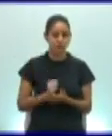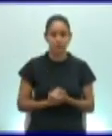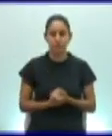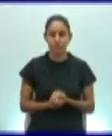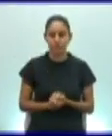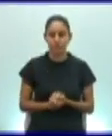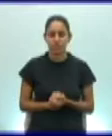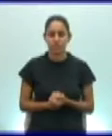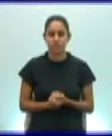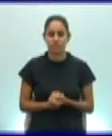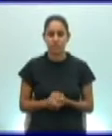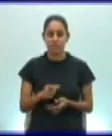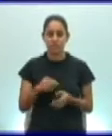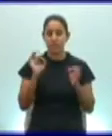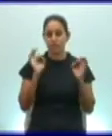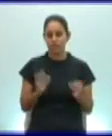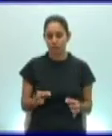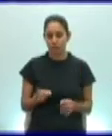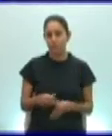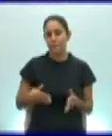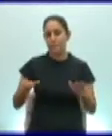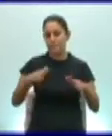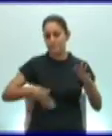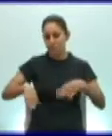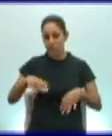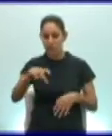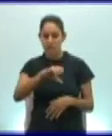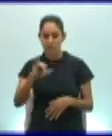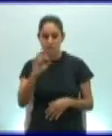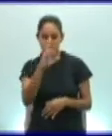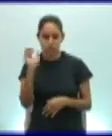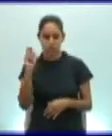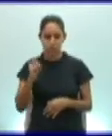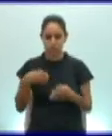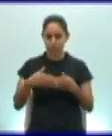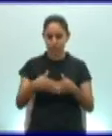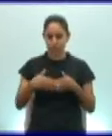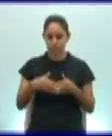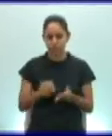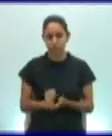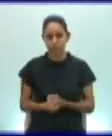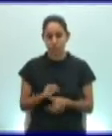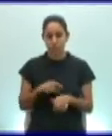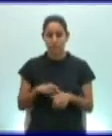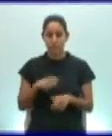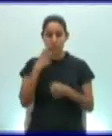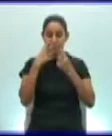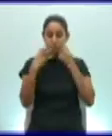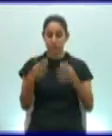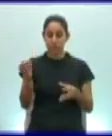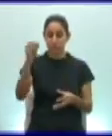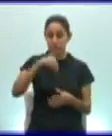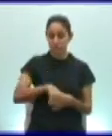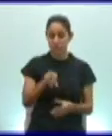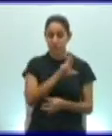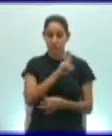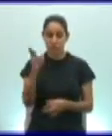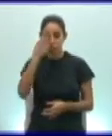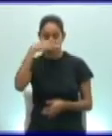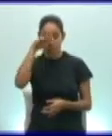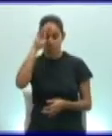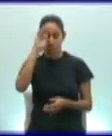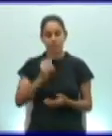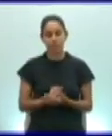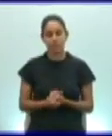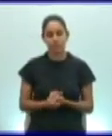así la conocemos, la acción de Playa Girón, como un elemento cumbre dentro de la revolución cubana. Es